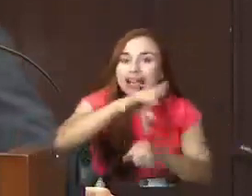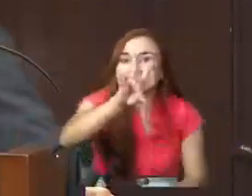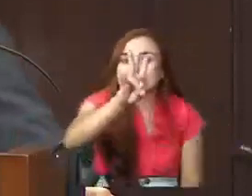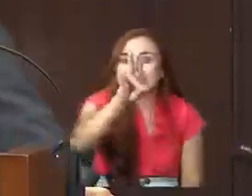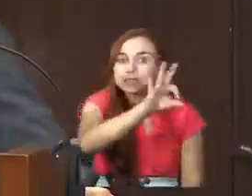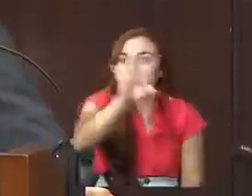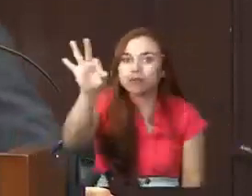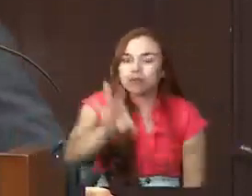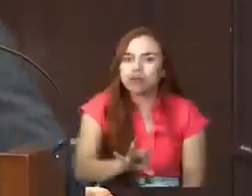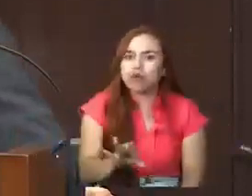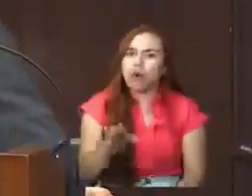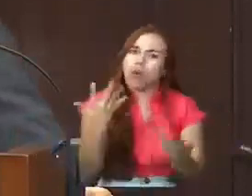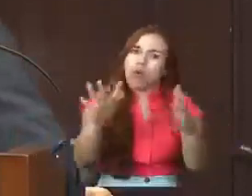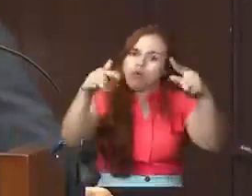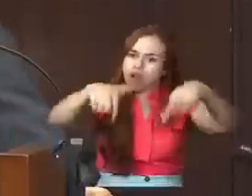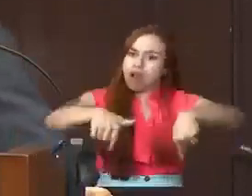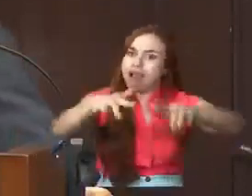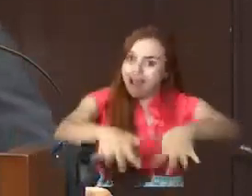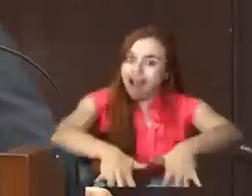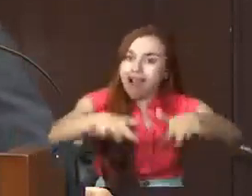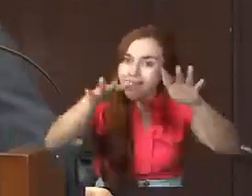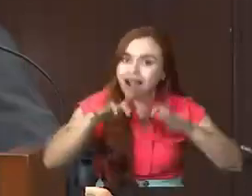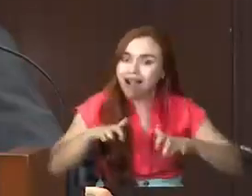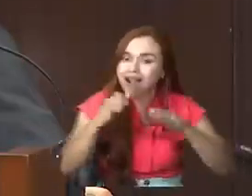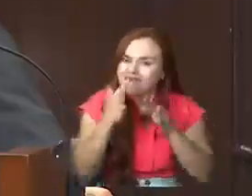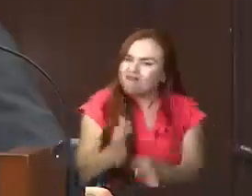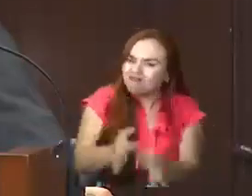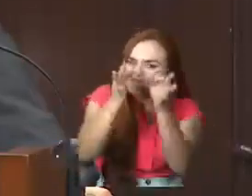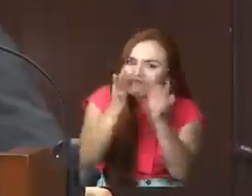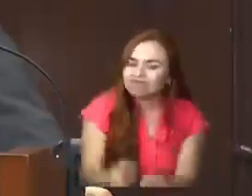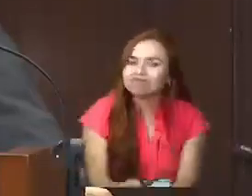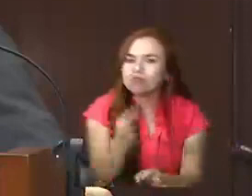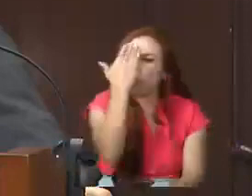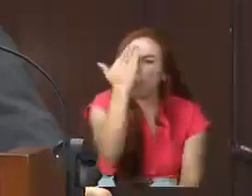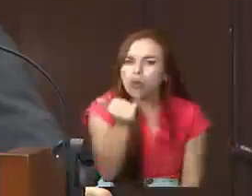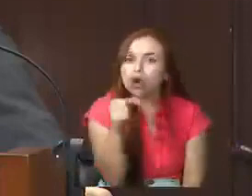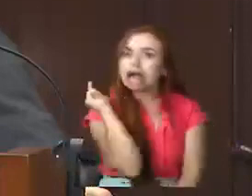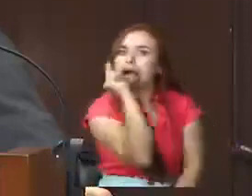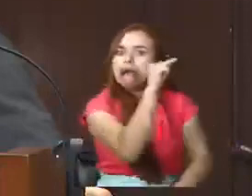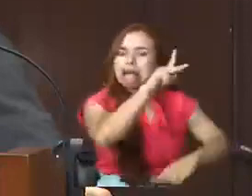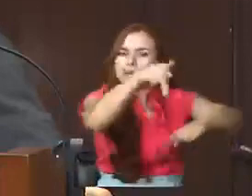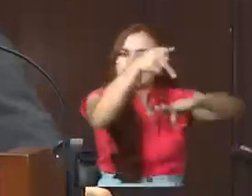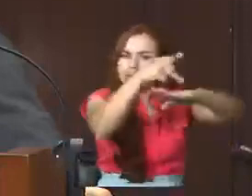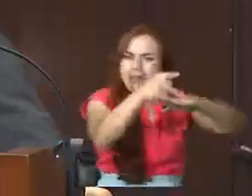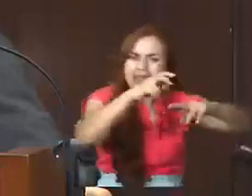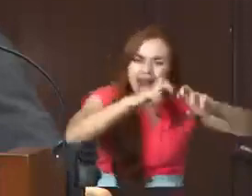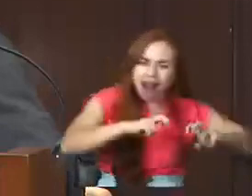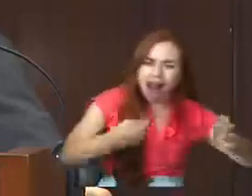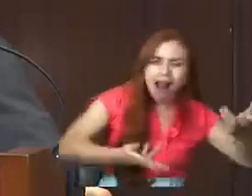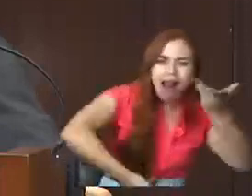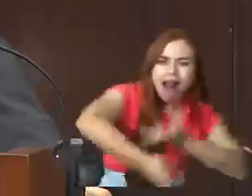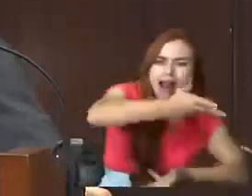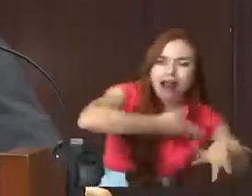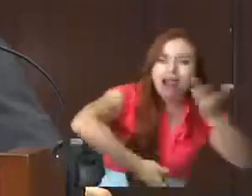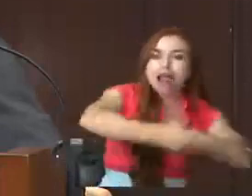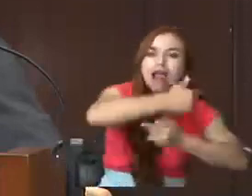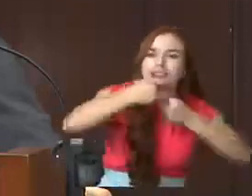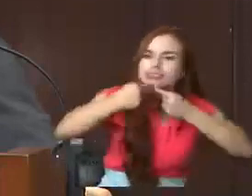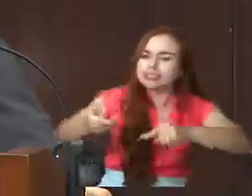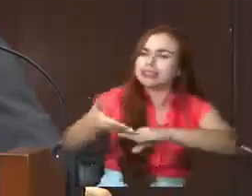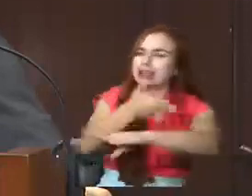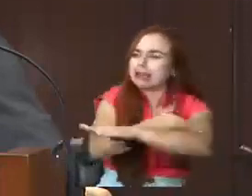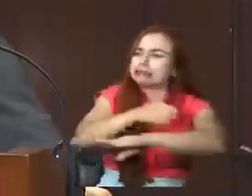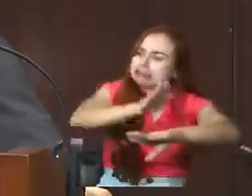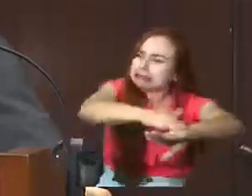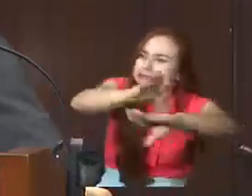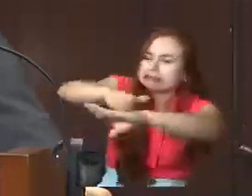de esta Asamblea y es la escucha de las reclamaciones de algo realmente justo y pertinente en materia